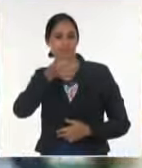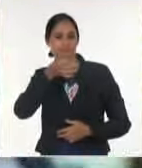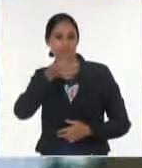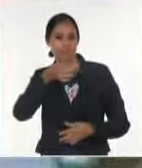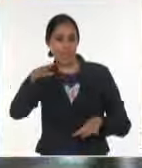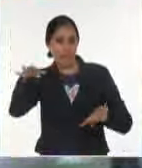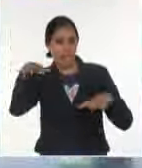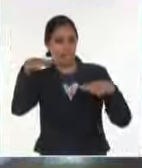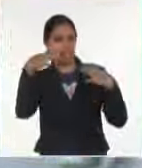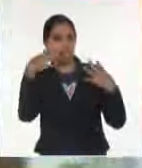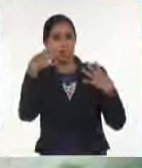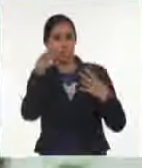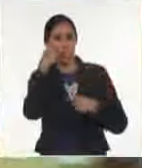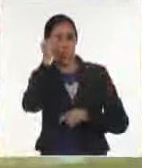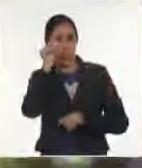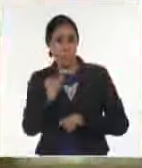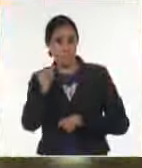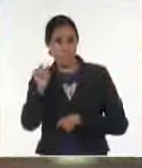Javier Sotomayor, récord del mundo,